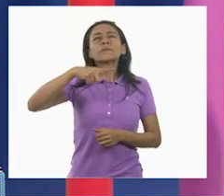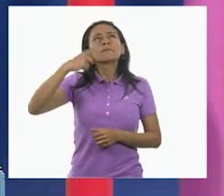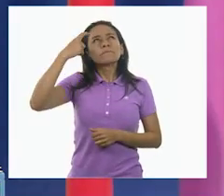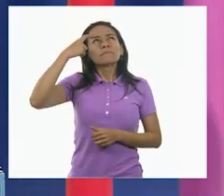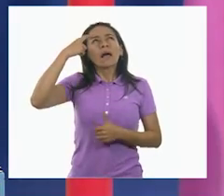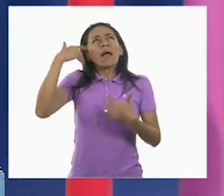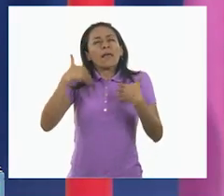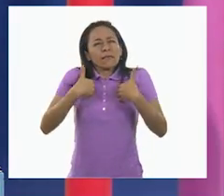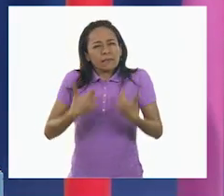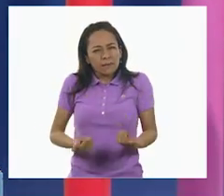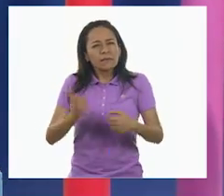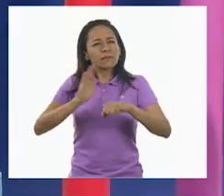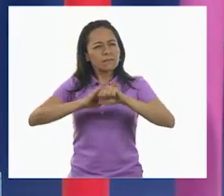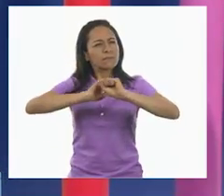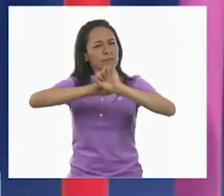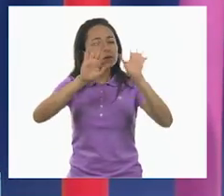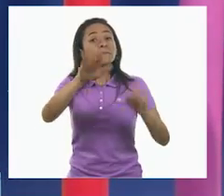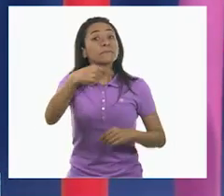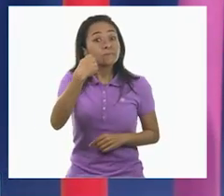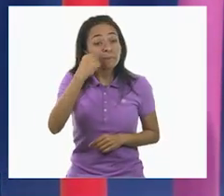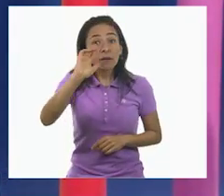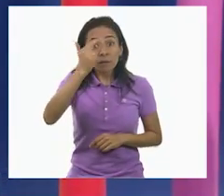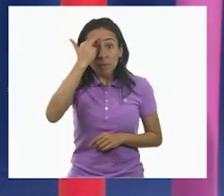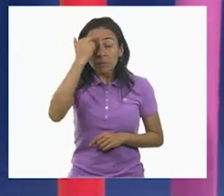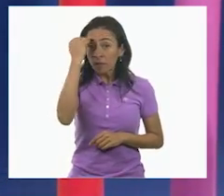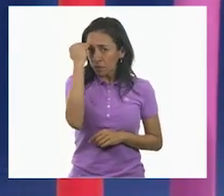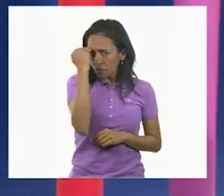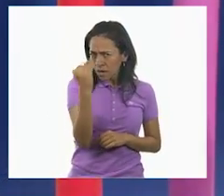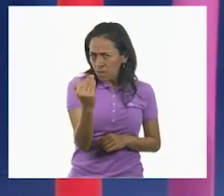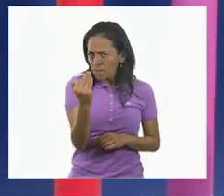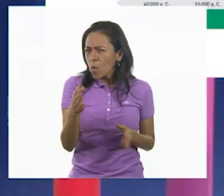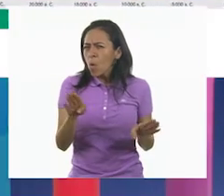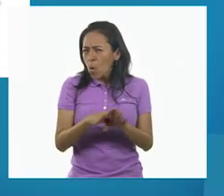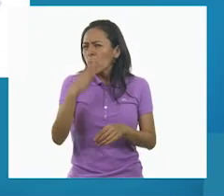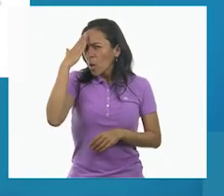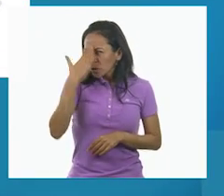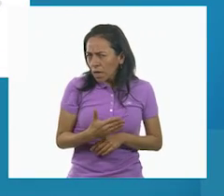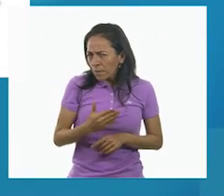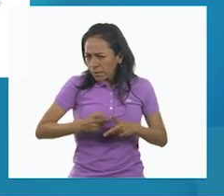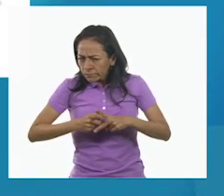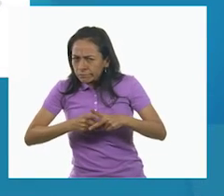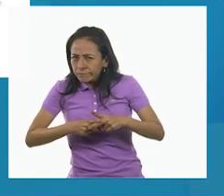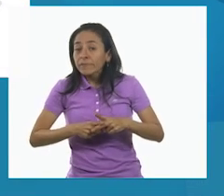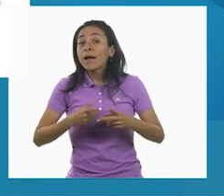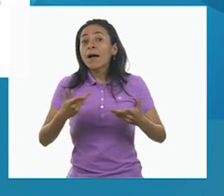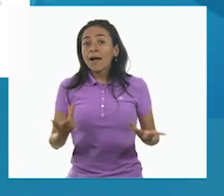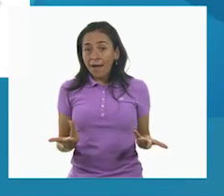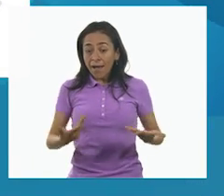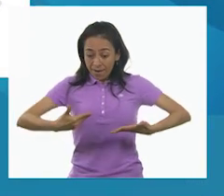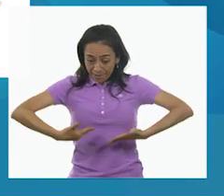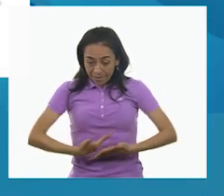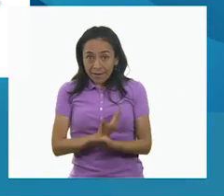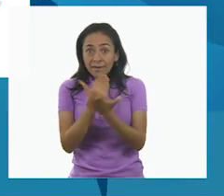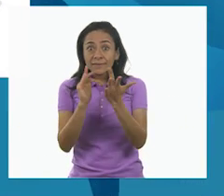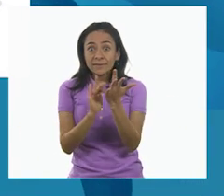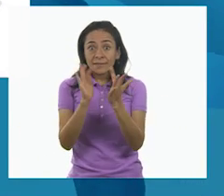nosotros recordamos, el tiempo se mide en antes de Cristo y después de